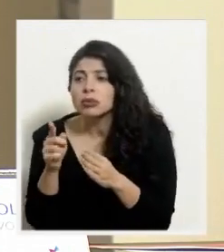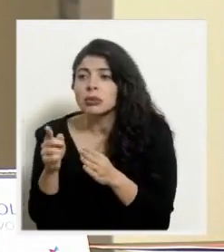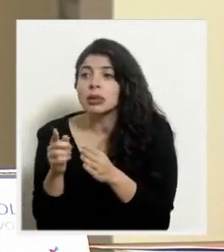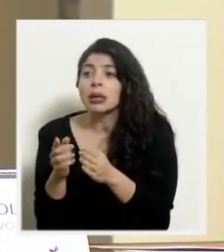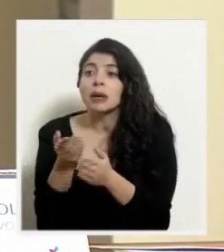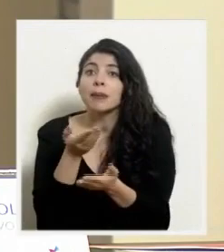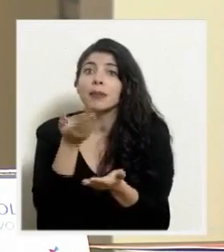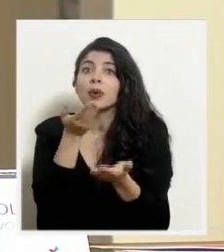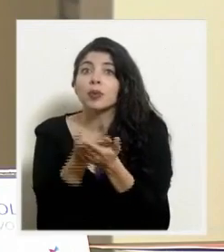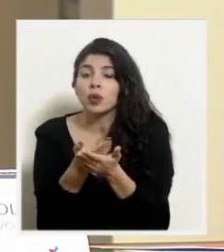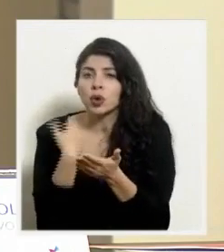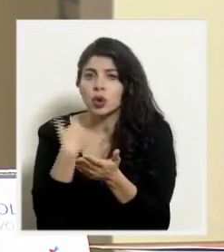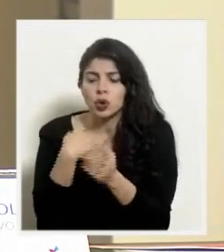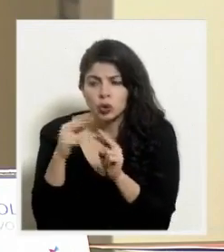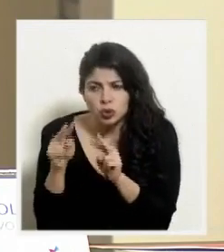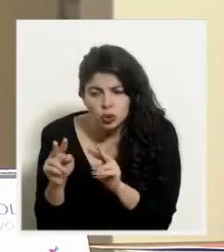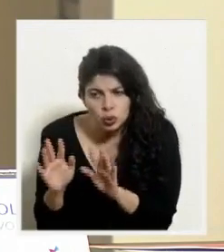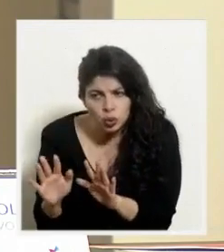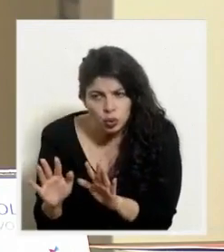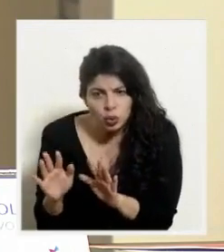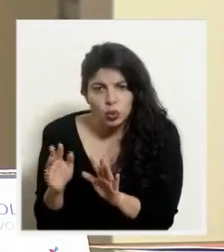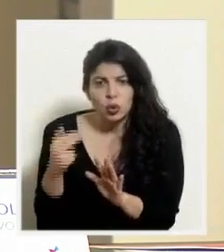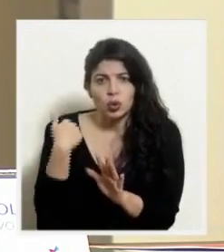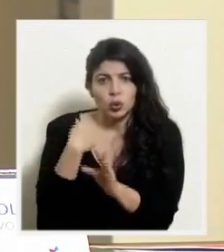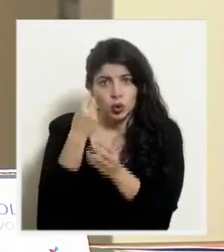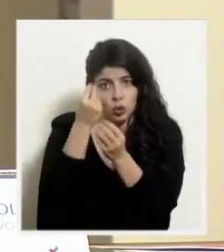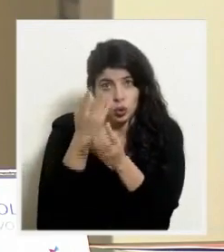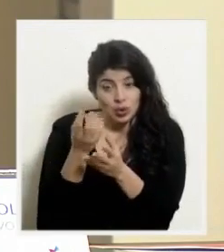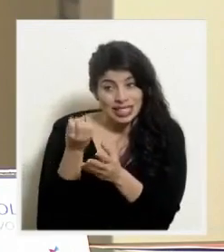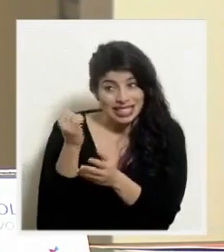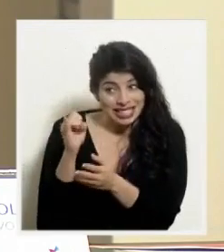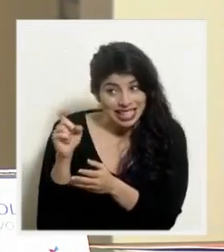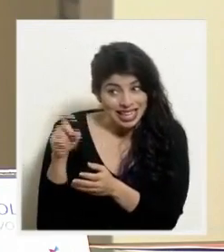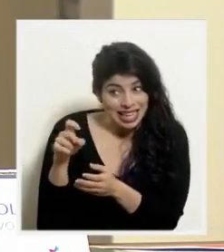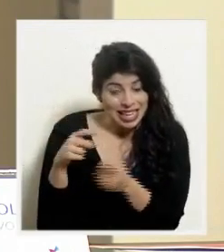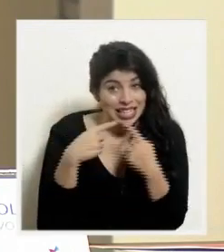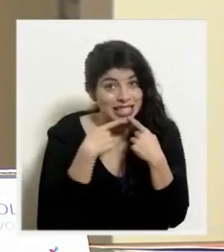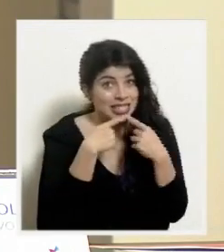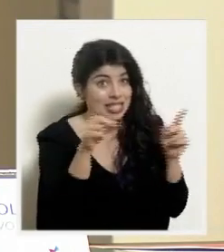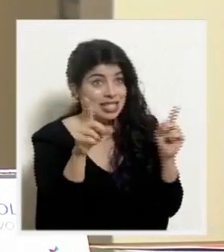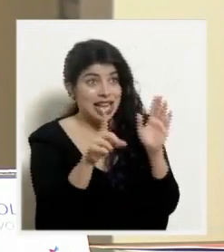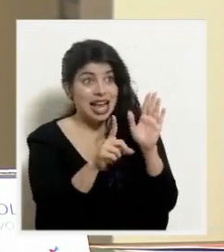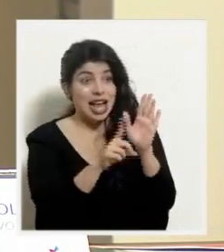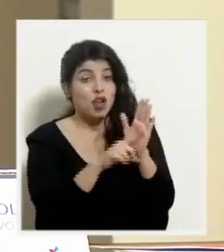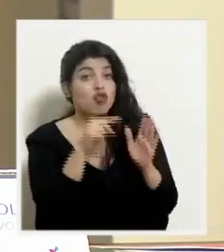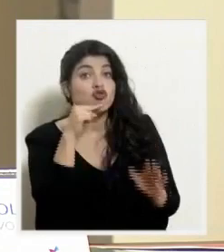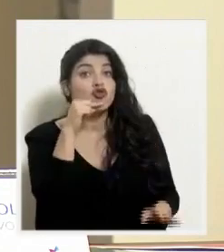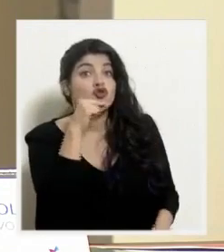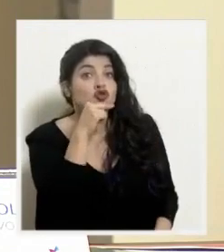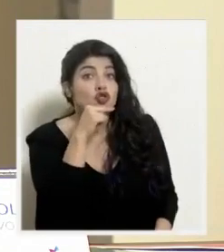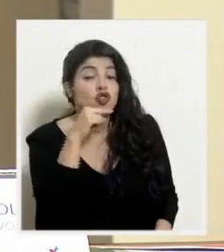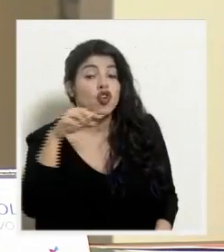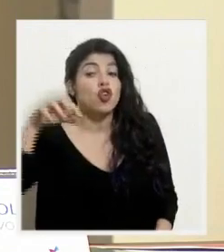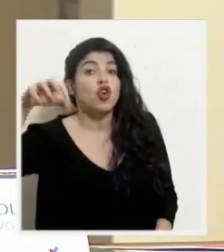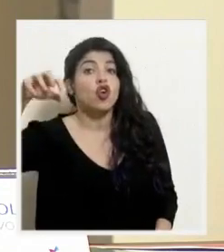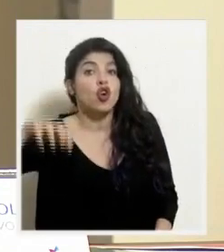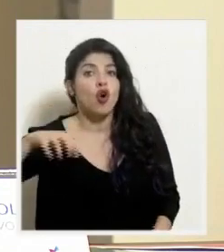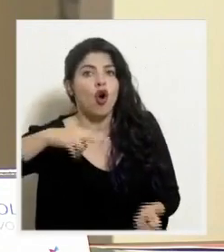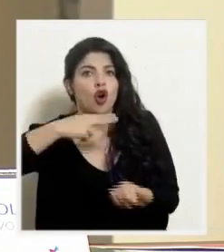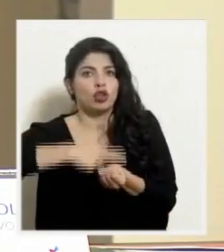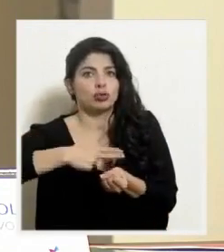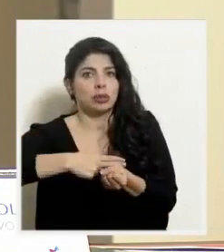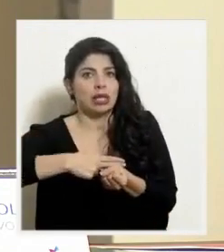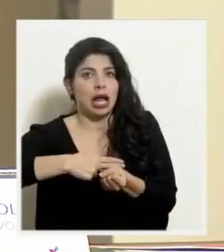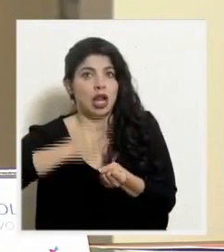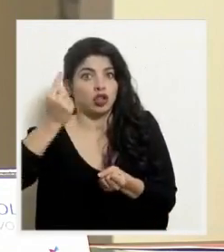están planteando, para decirles, si hay que declarar una alerta roja del sistema hospitalario,